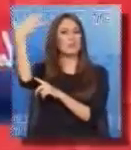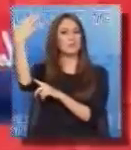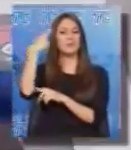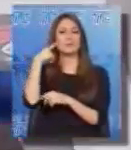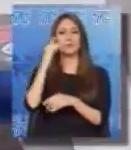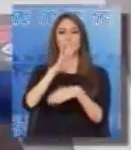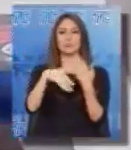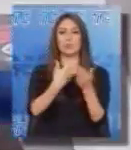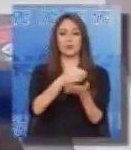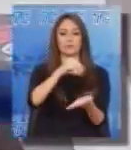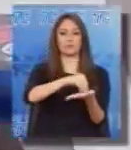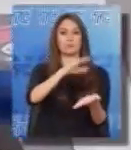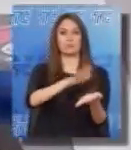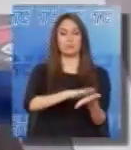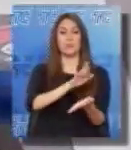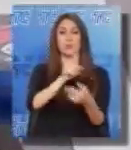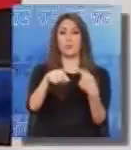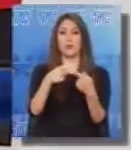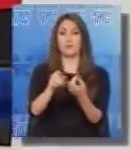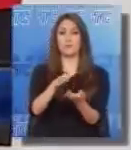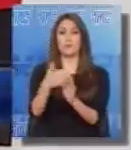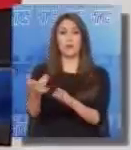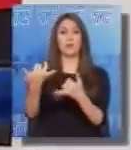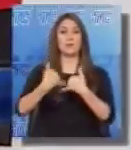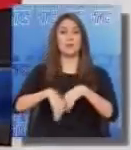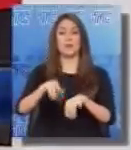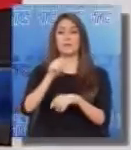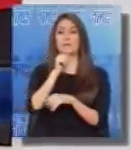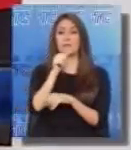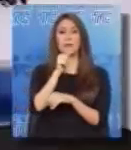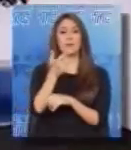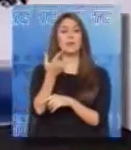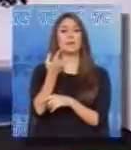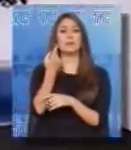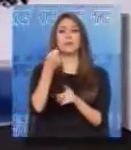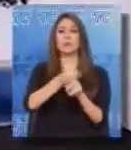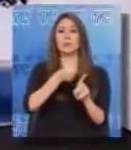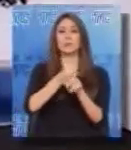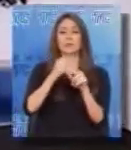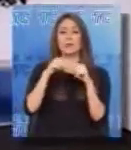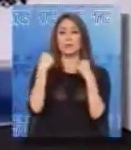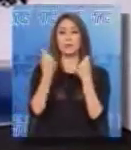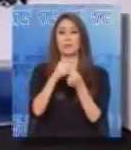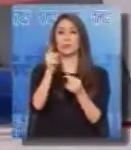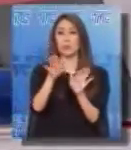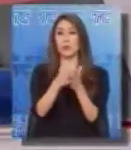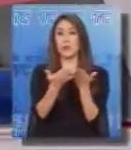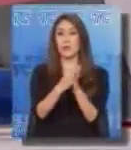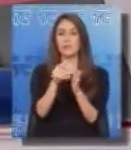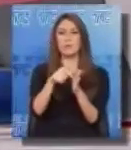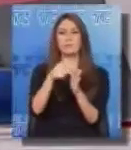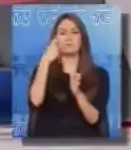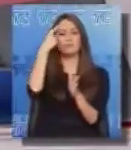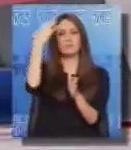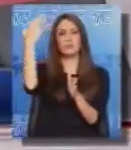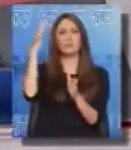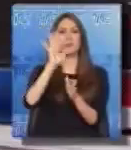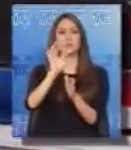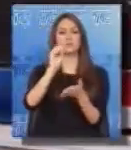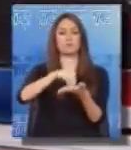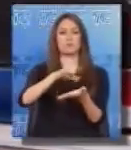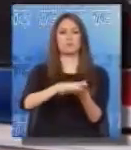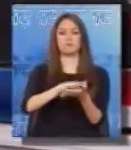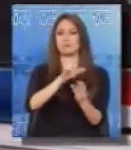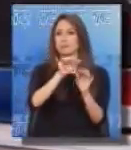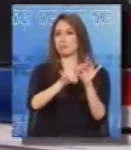cuyo asesinato aún se mantiene en la impunidad según sus excompañeros de lucha. El libro plasma los pensamientos del movimiento. Una de